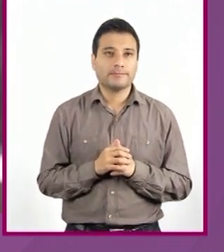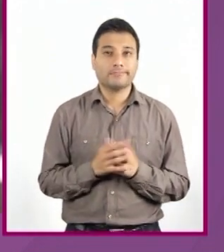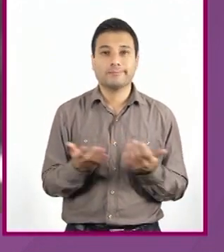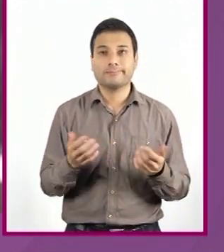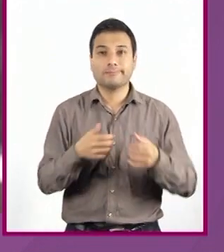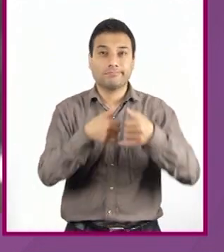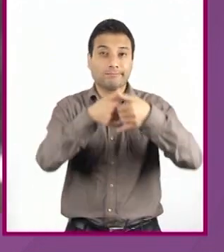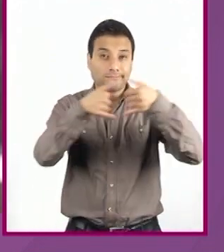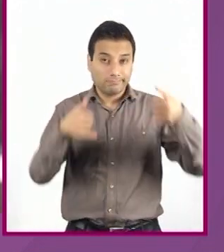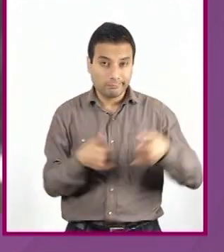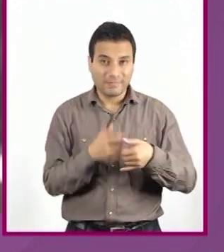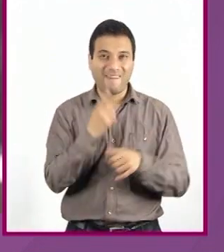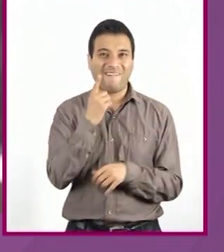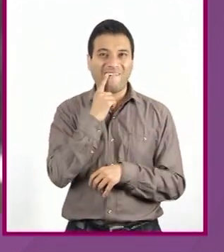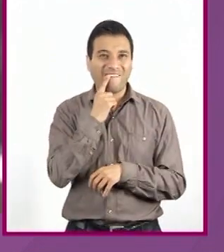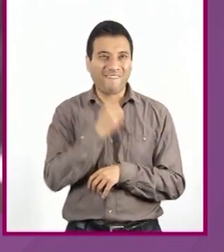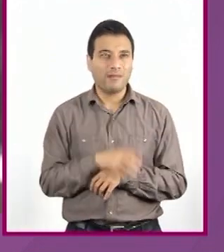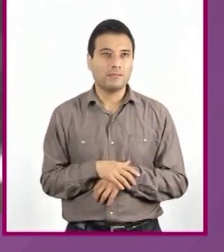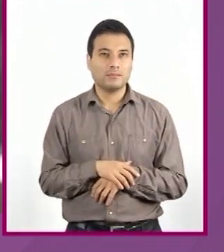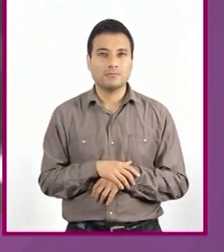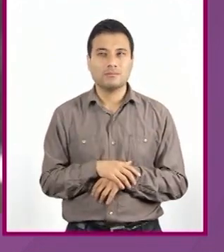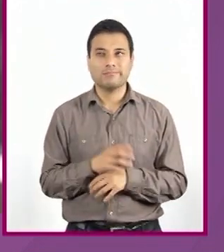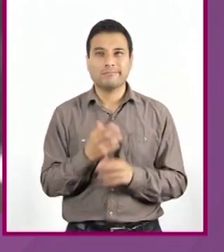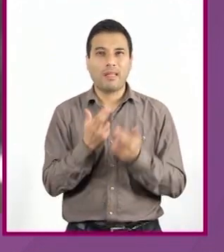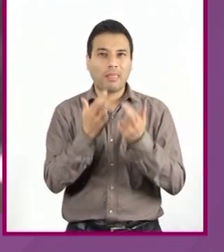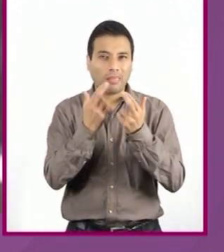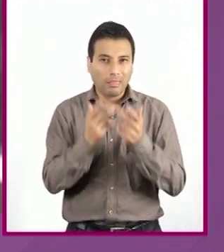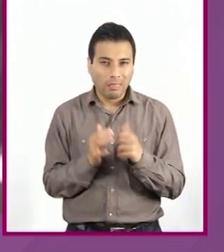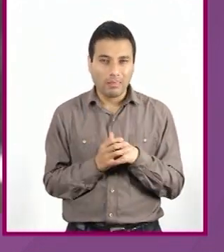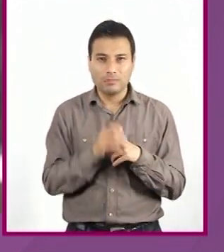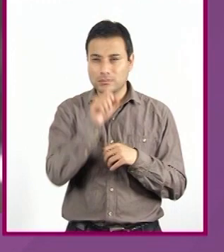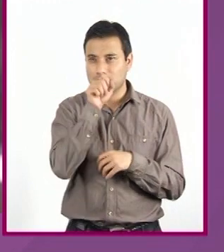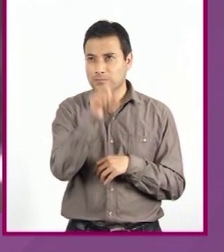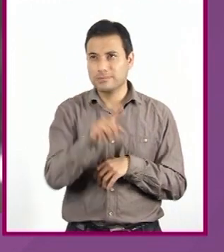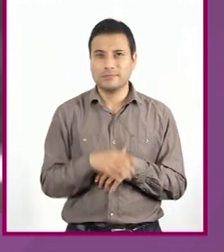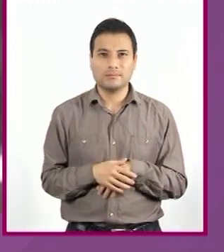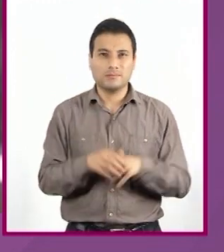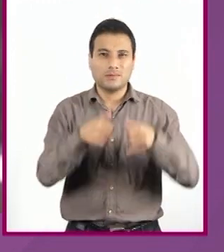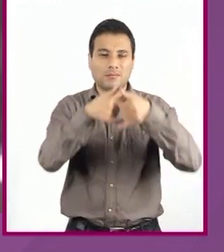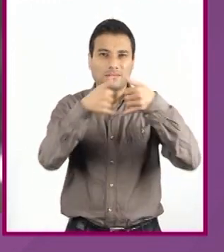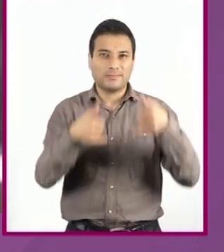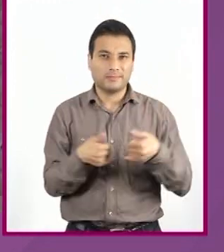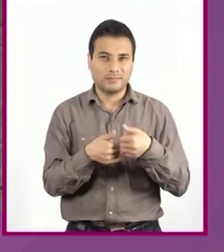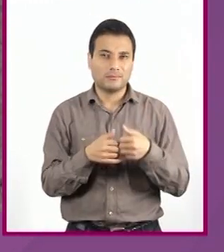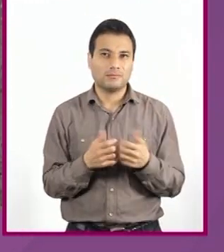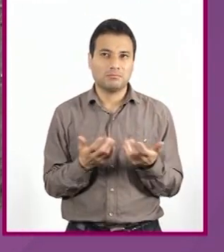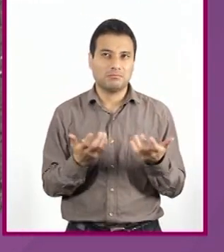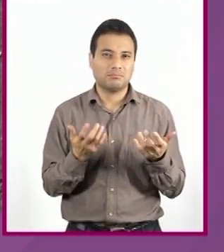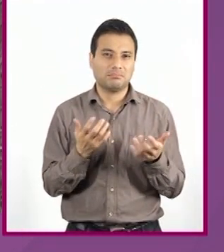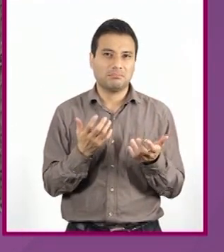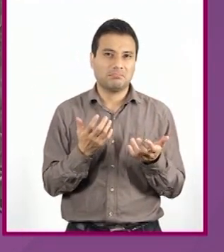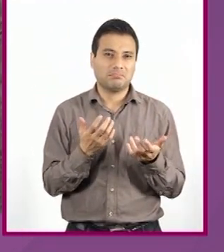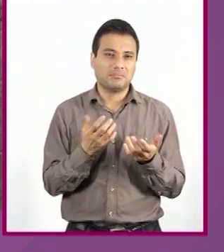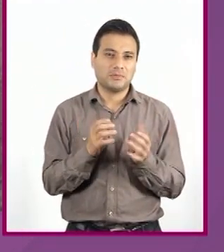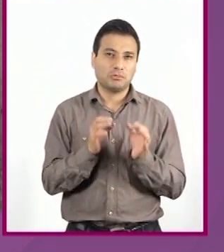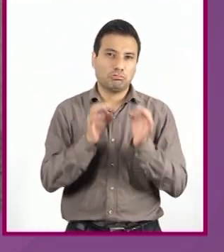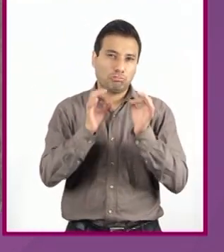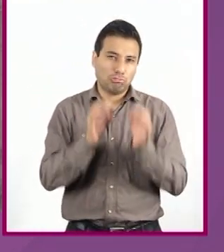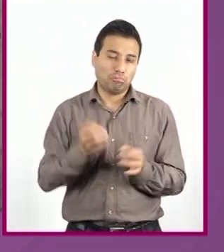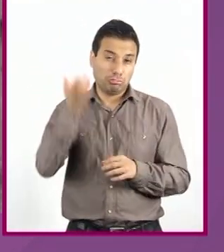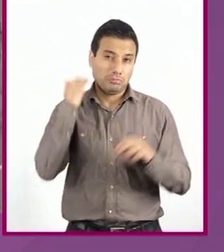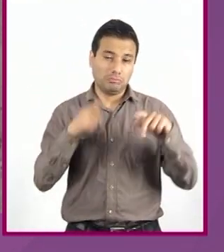Vasijas de cerámica semicompletas y nada más en un caso que tuvimos una vasija asociada a un cajete, asociado a un entierro